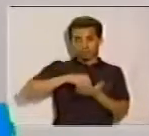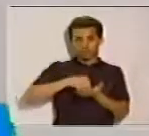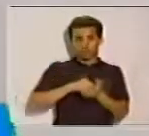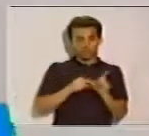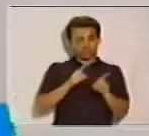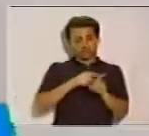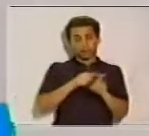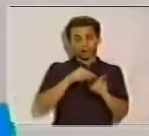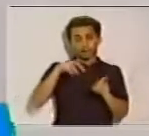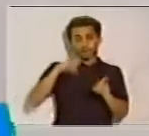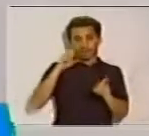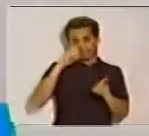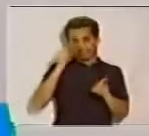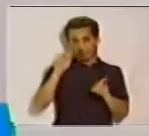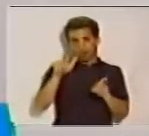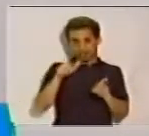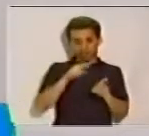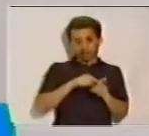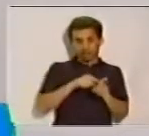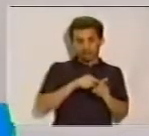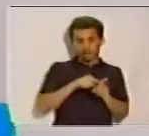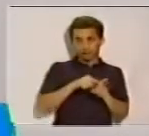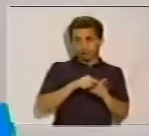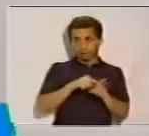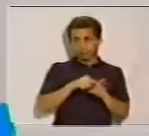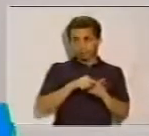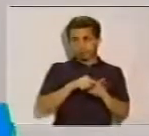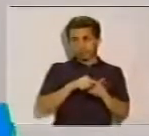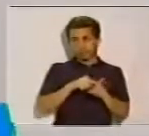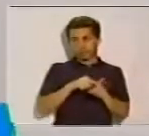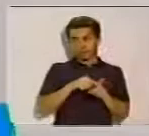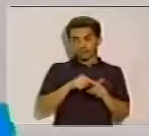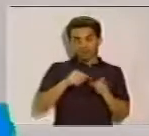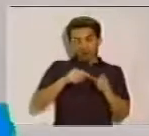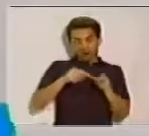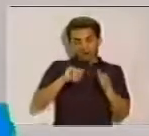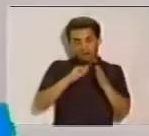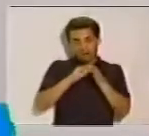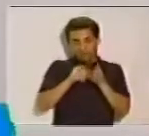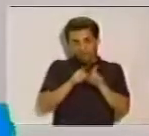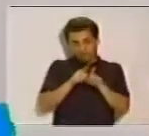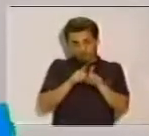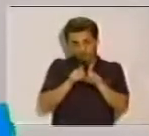punto 1, el de abajo, y abro mi compás